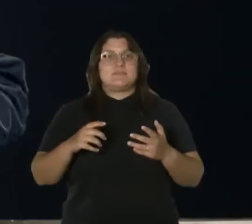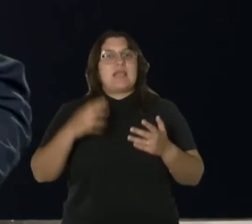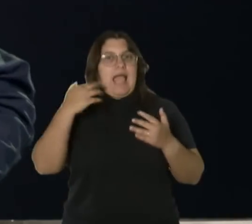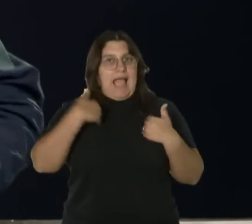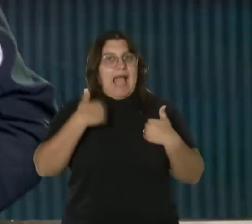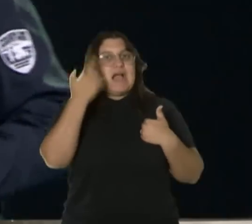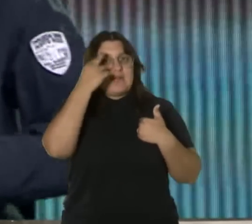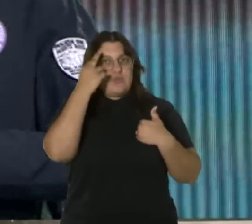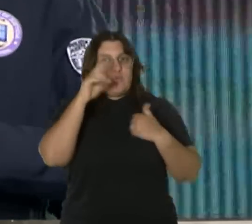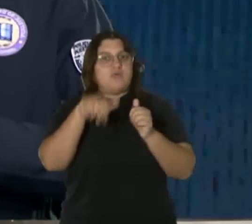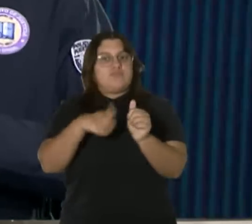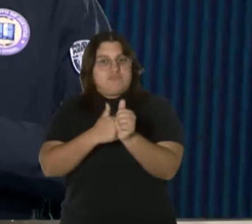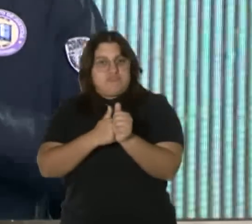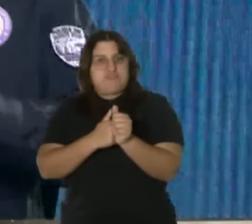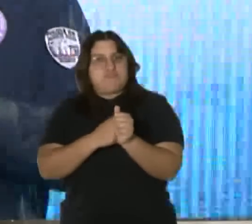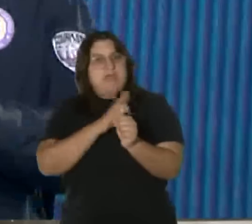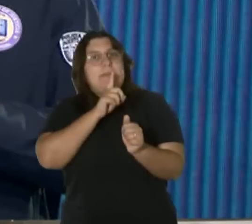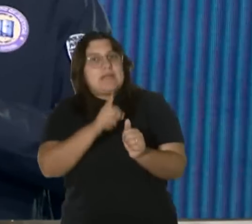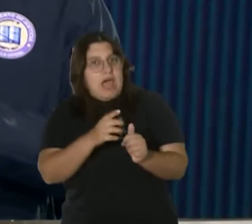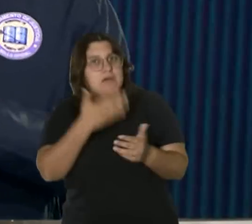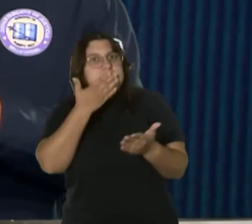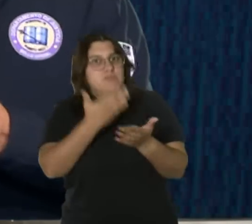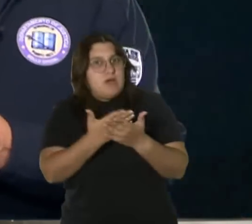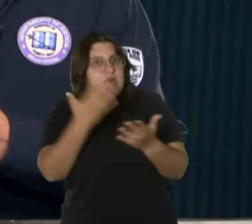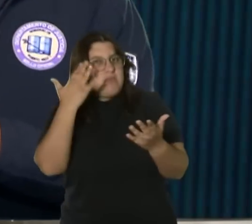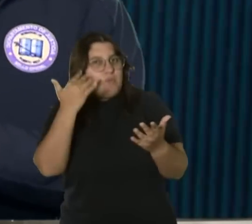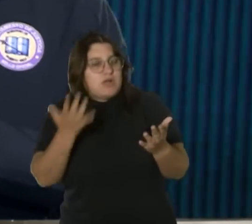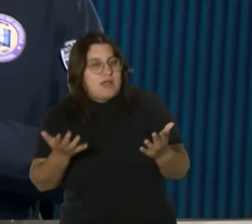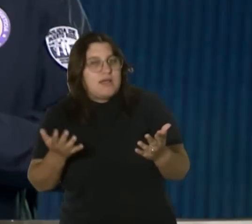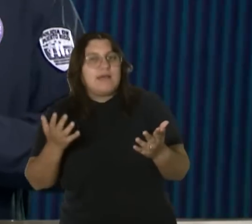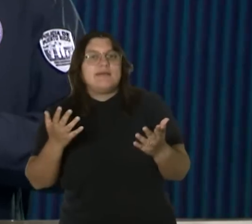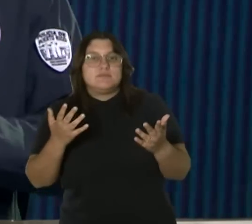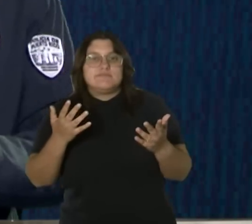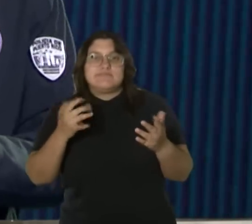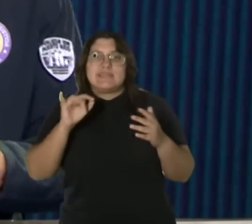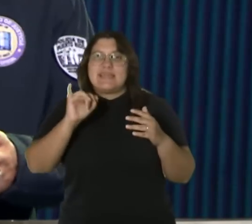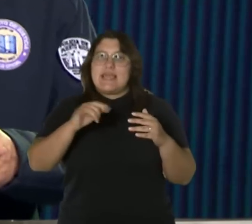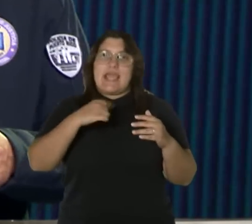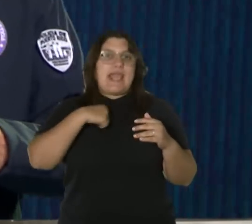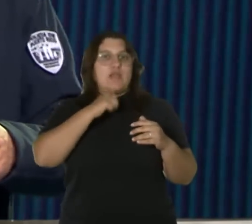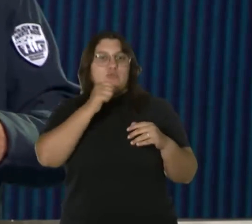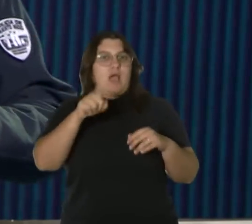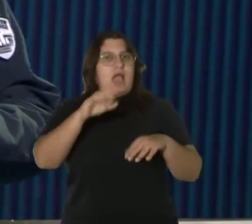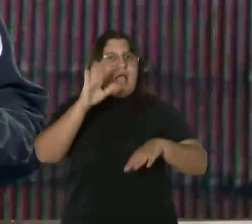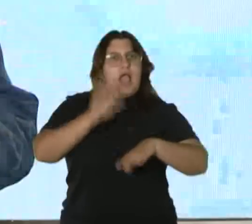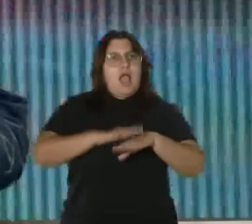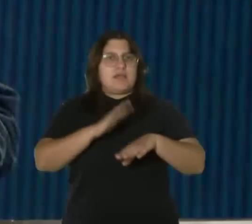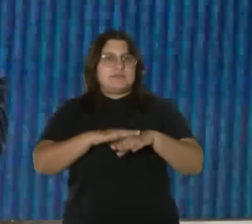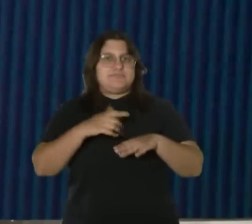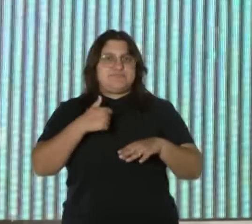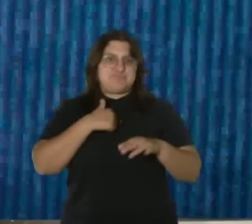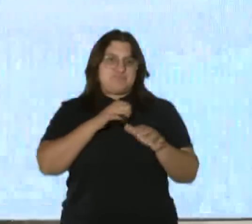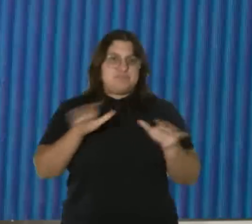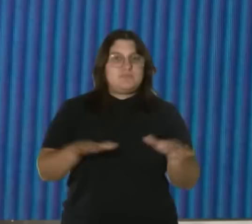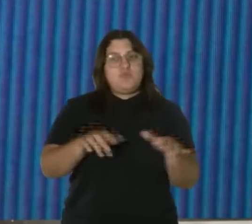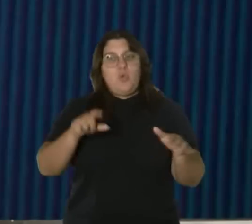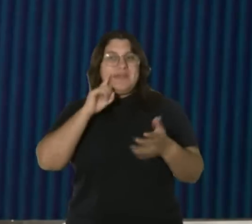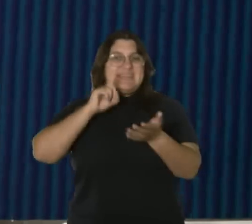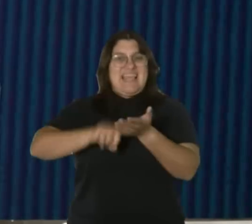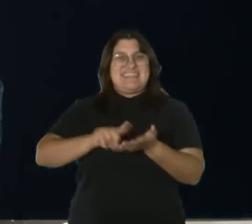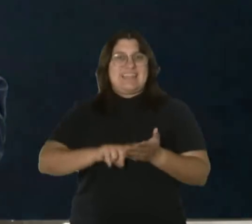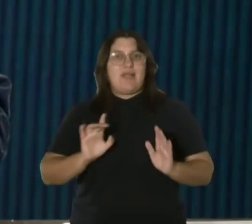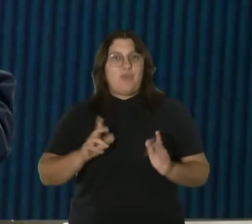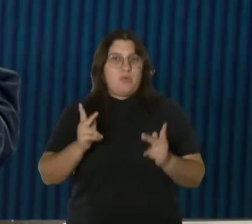válida y justificada y lo que encuentra lo encuentra de forma inadvertida no a causa de que estaba provocando o registrando